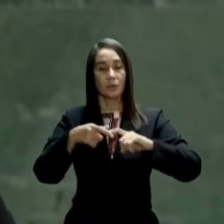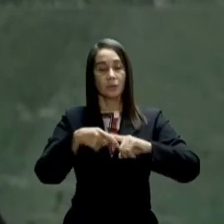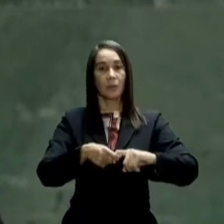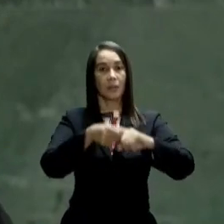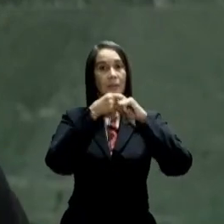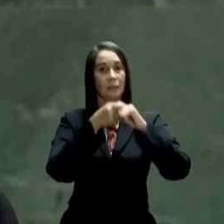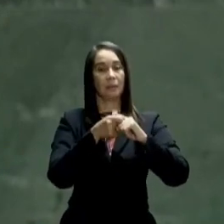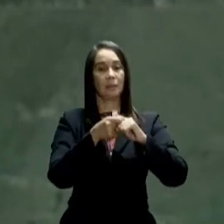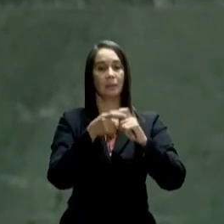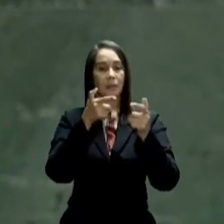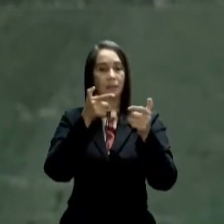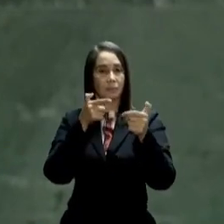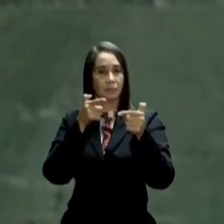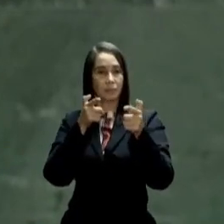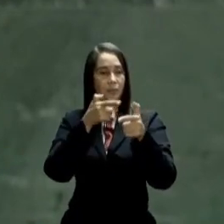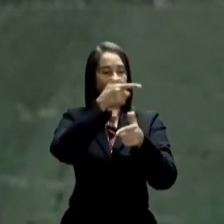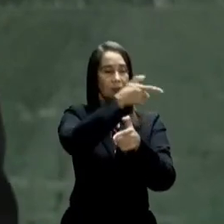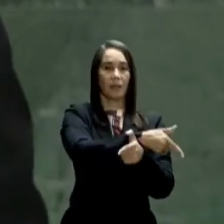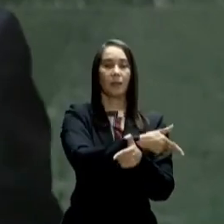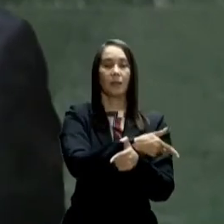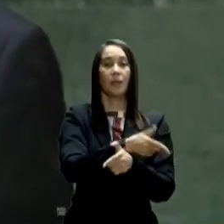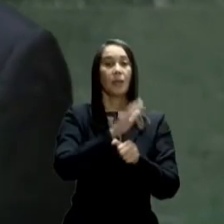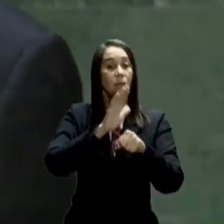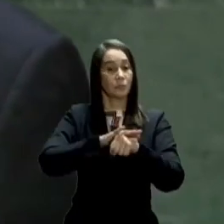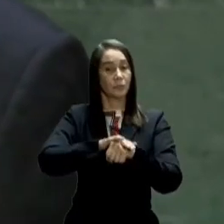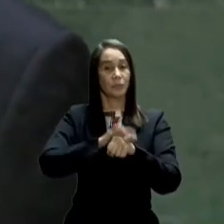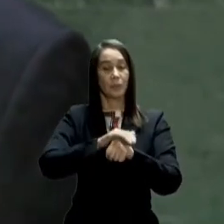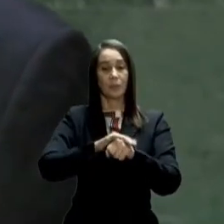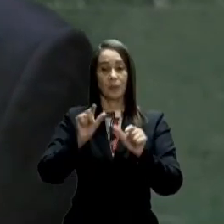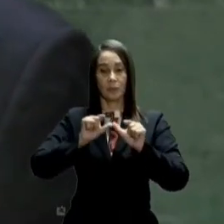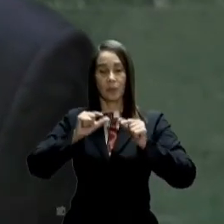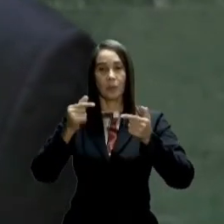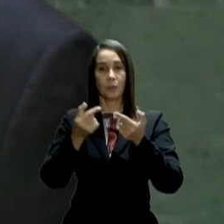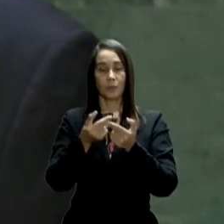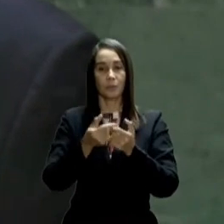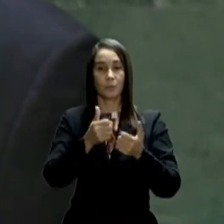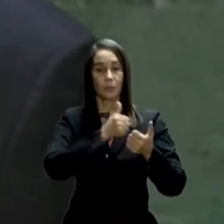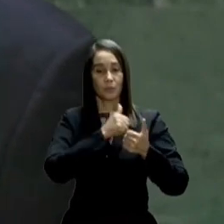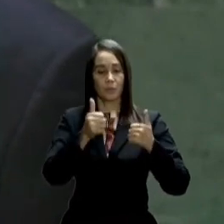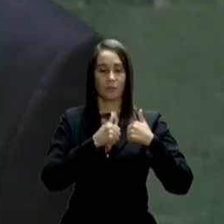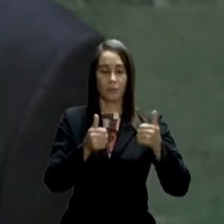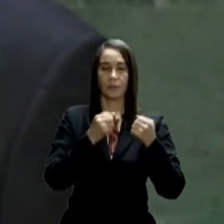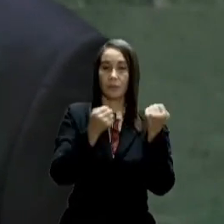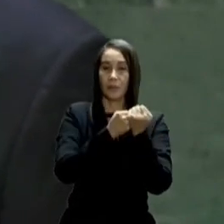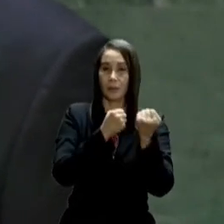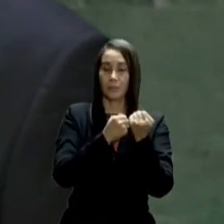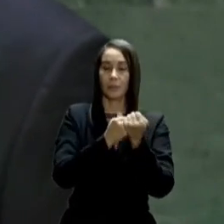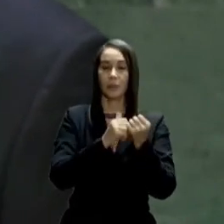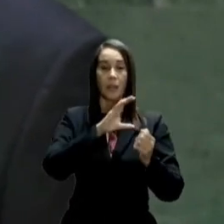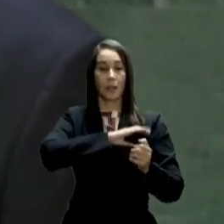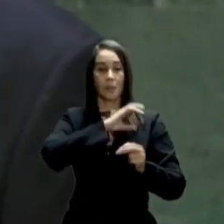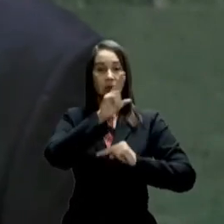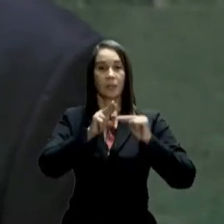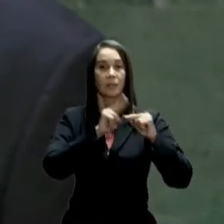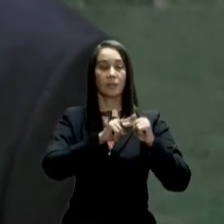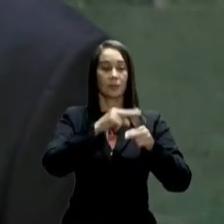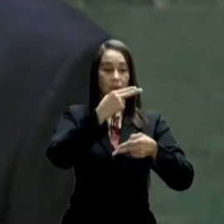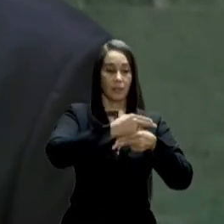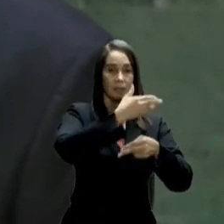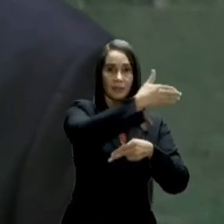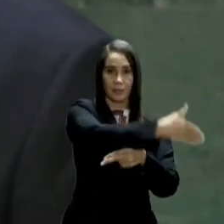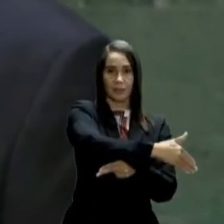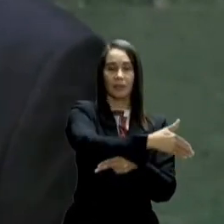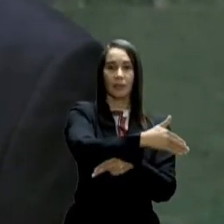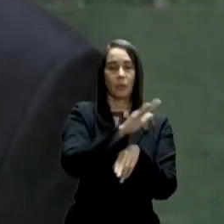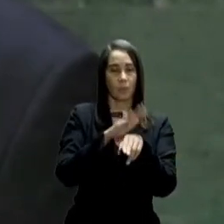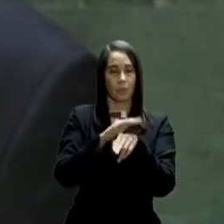flujo ilícito de armas y un llamado a la creación de una fuerza multinacional para asistir a la Policía Nacional Haitiana, como